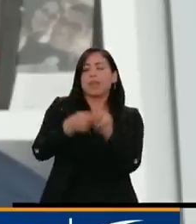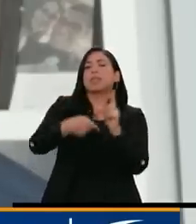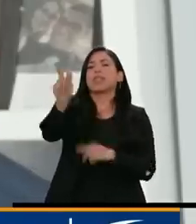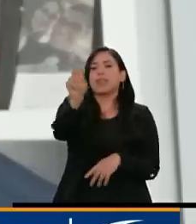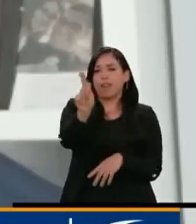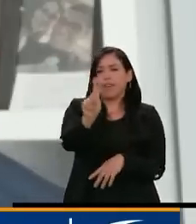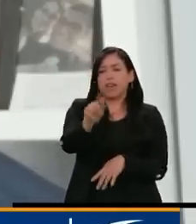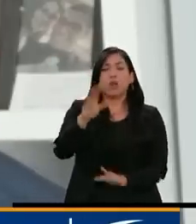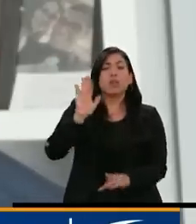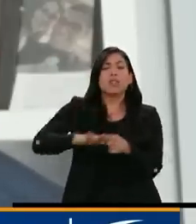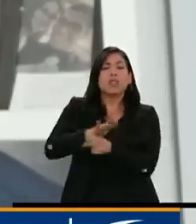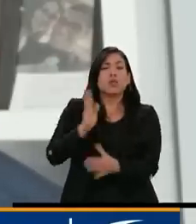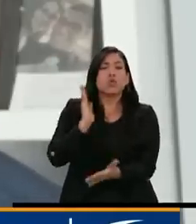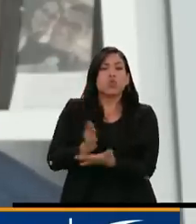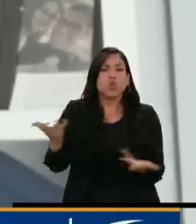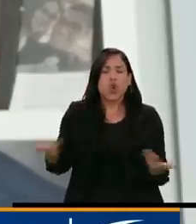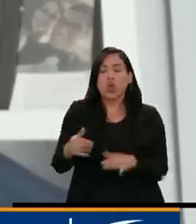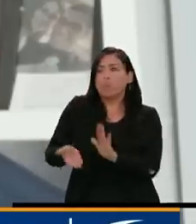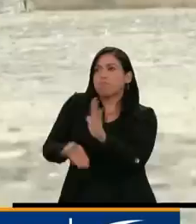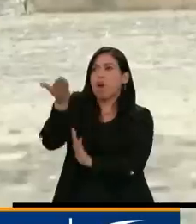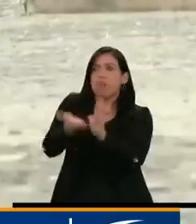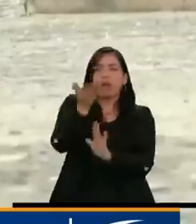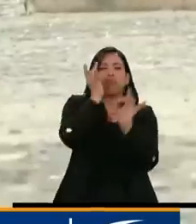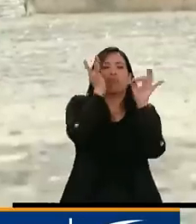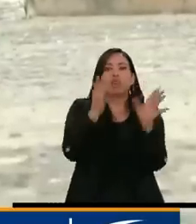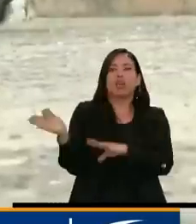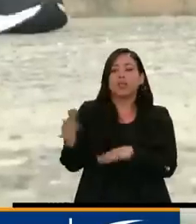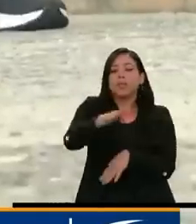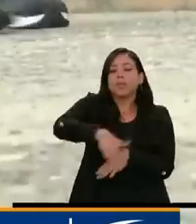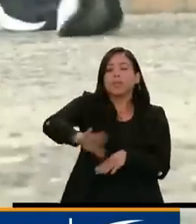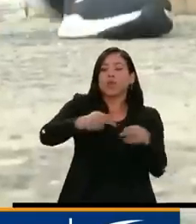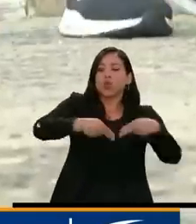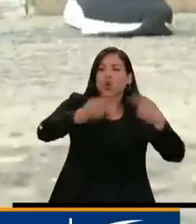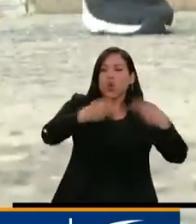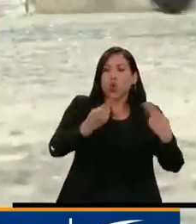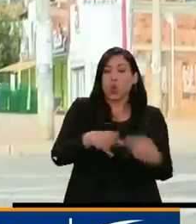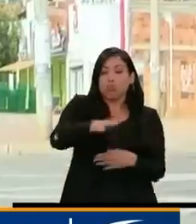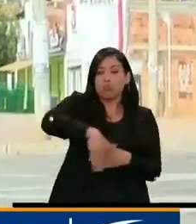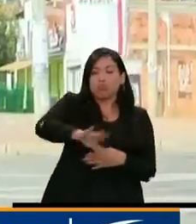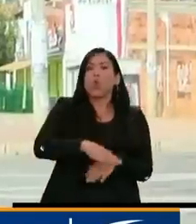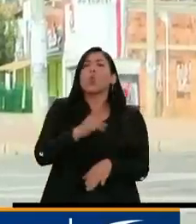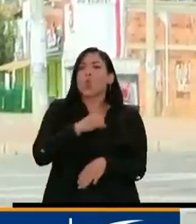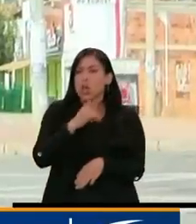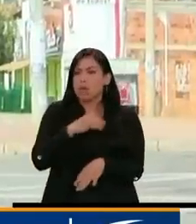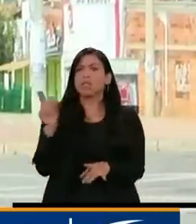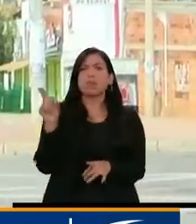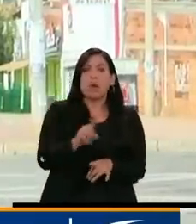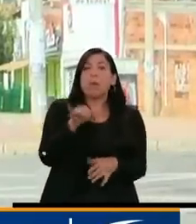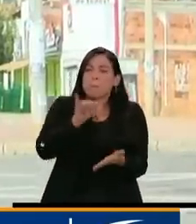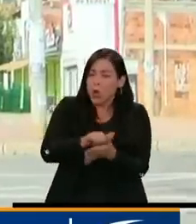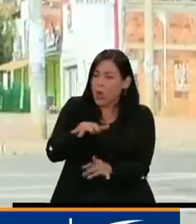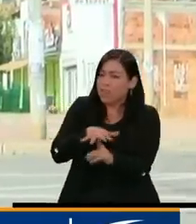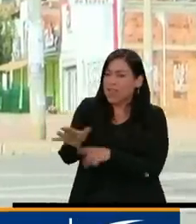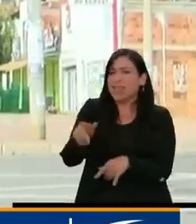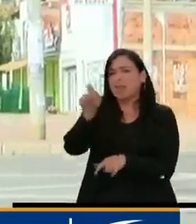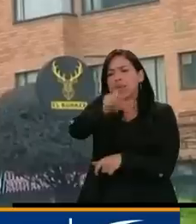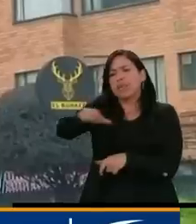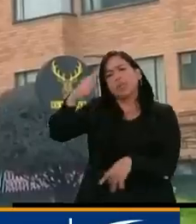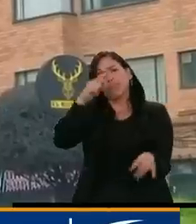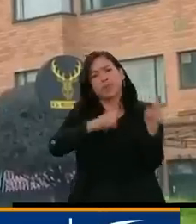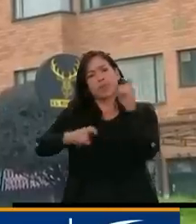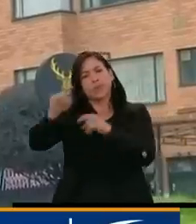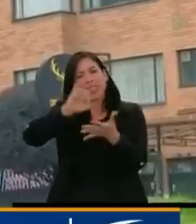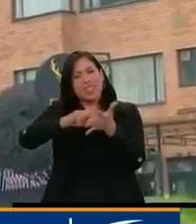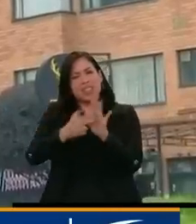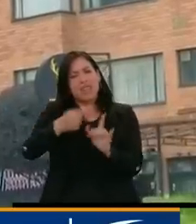febrero frente a la inflación. La capital boyacense es una ciudad universitaria, por eso, para los analistas, la